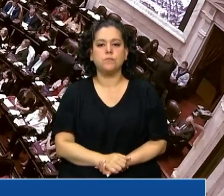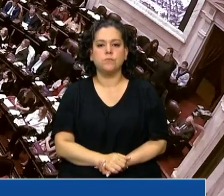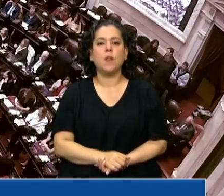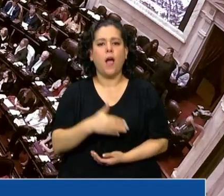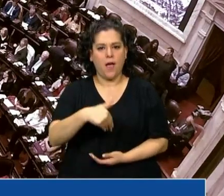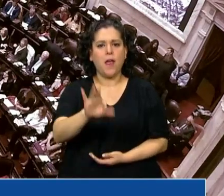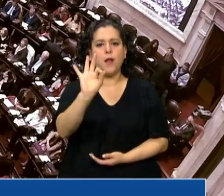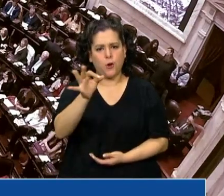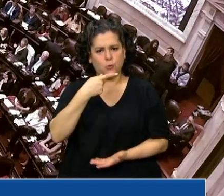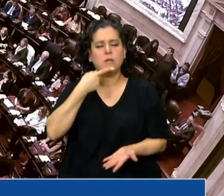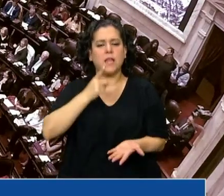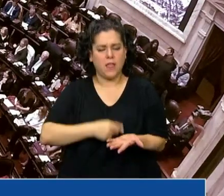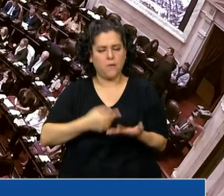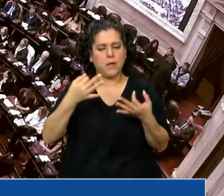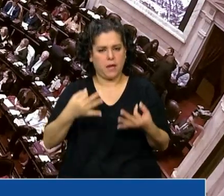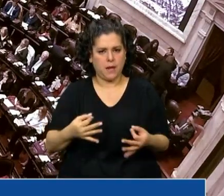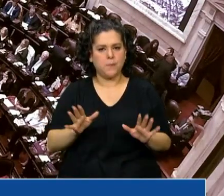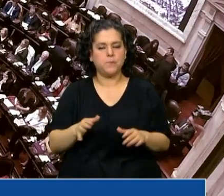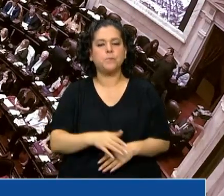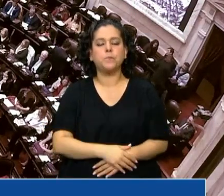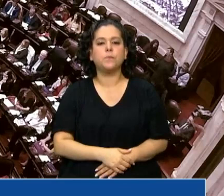En octubre se define.